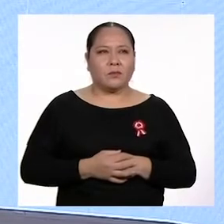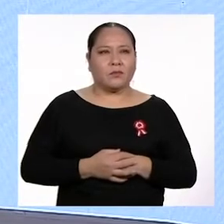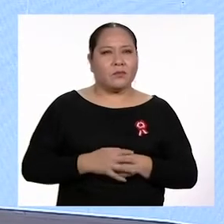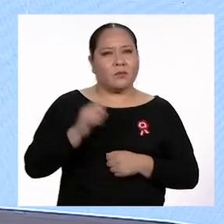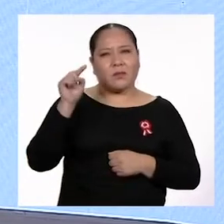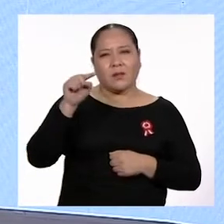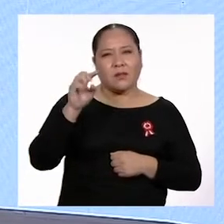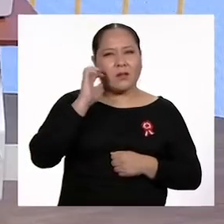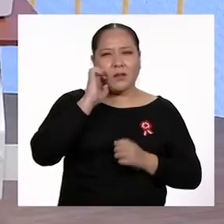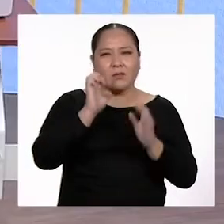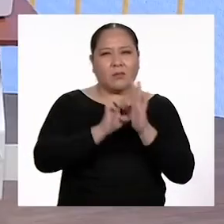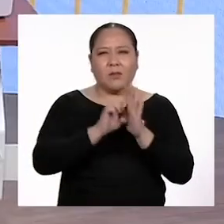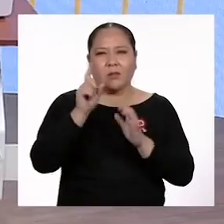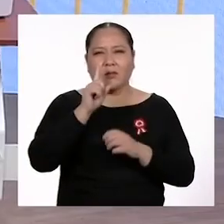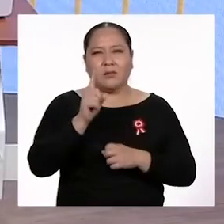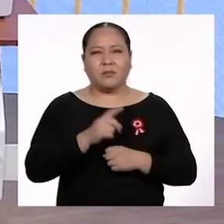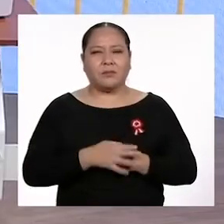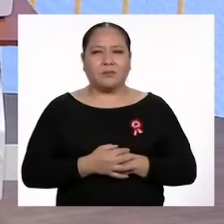No, este tampoco.